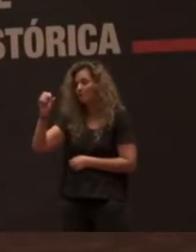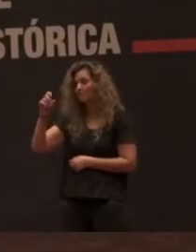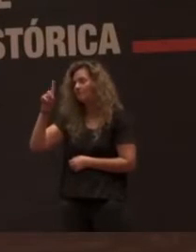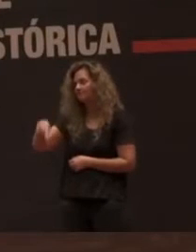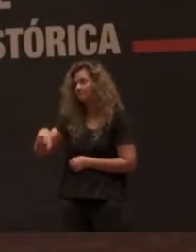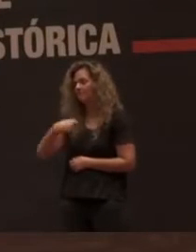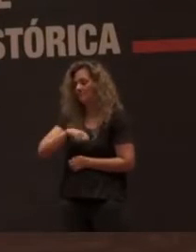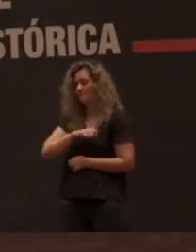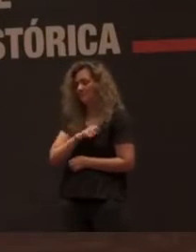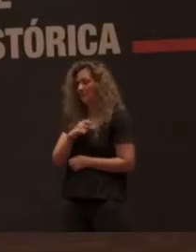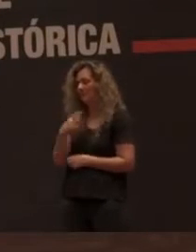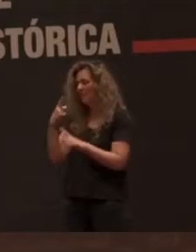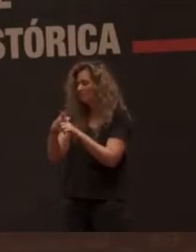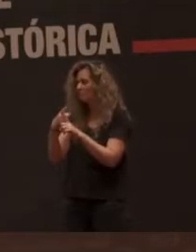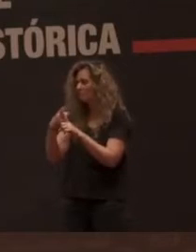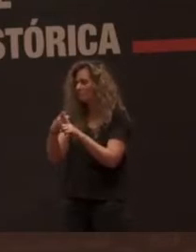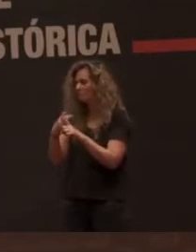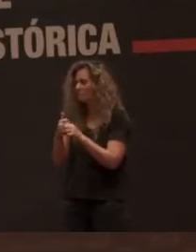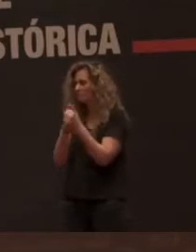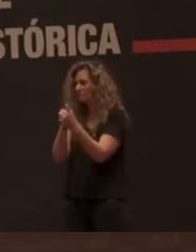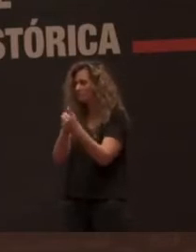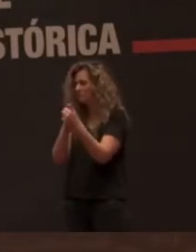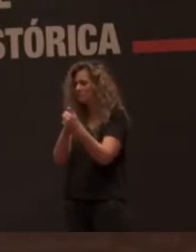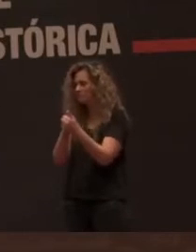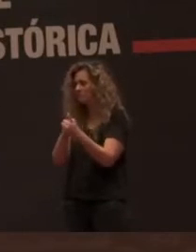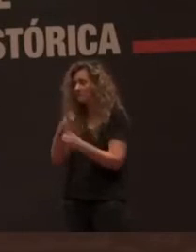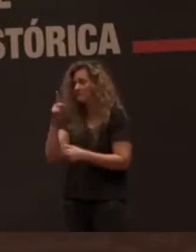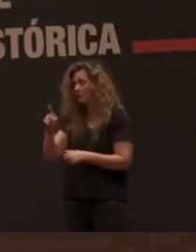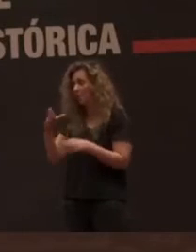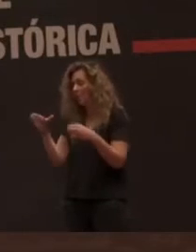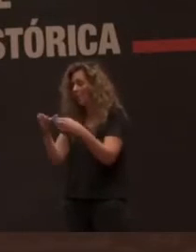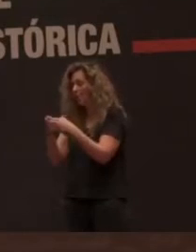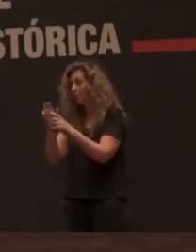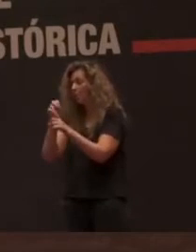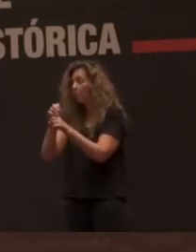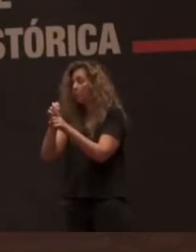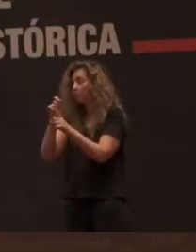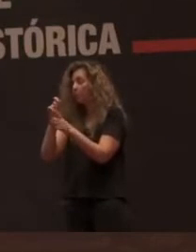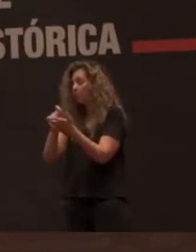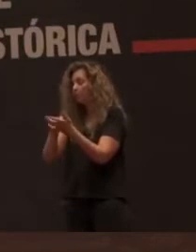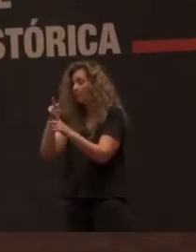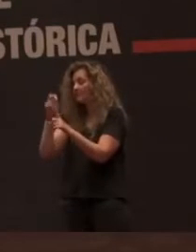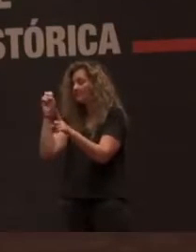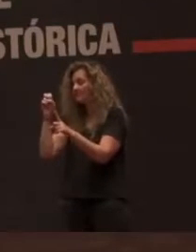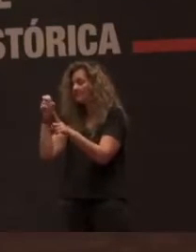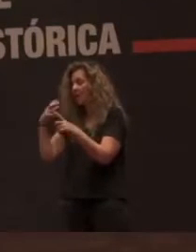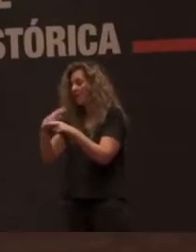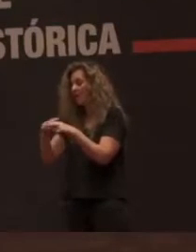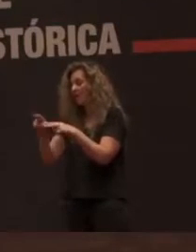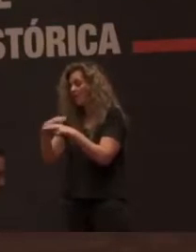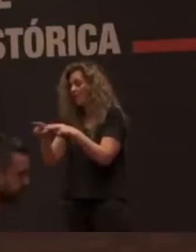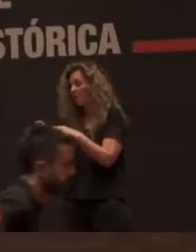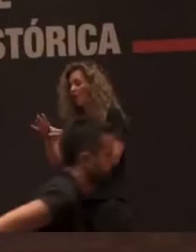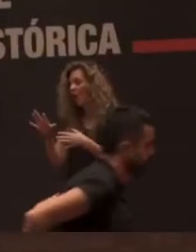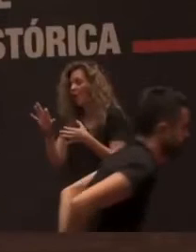muchos seguidores, no solo desde el punto de vista de la politología, sino también por sus conexiones con varios